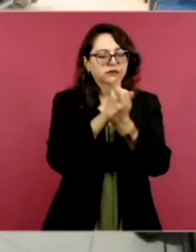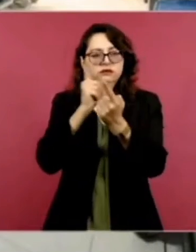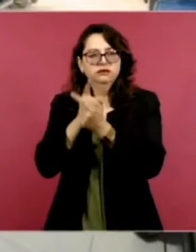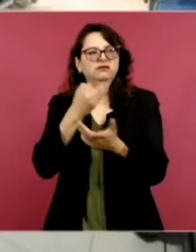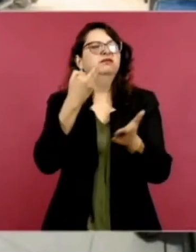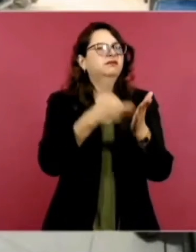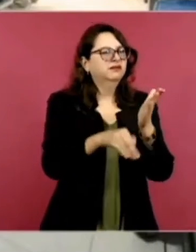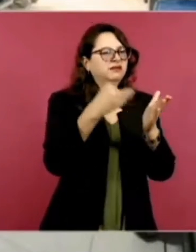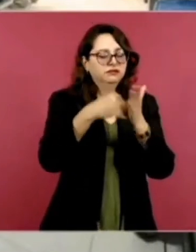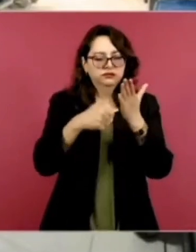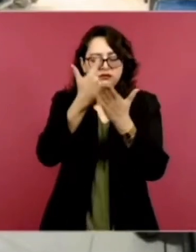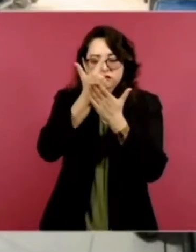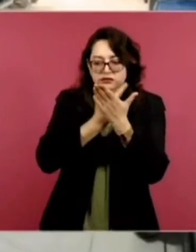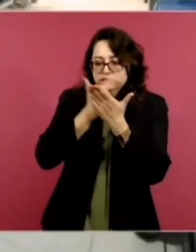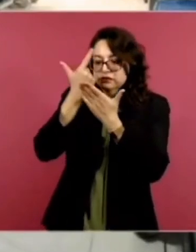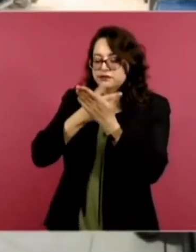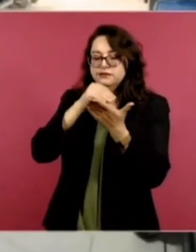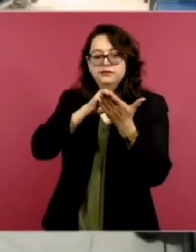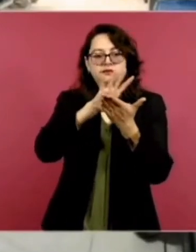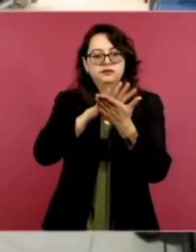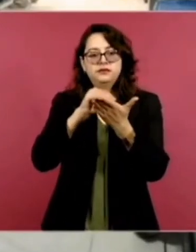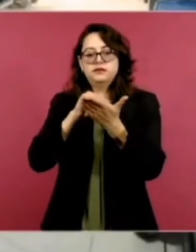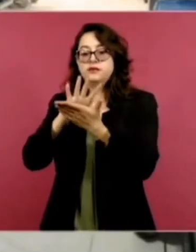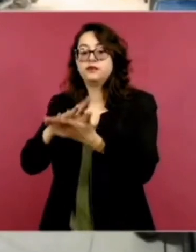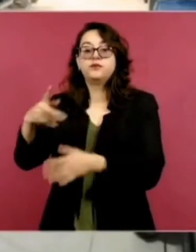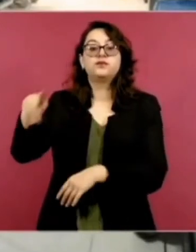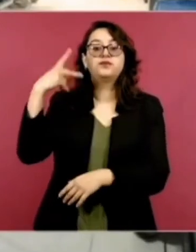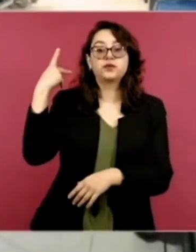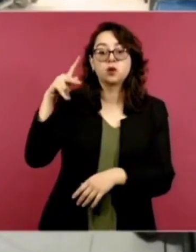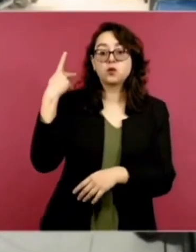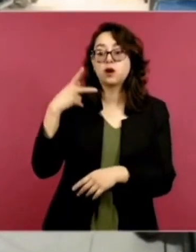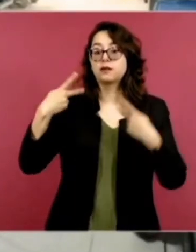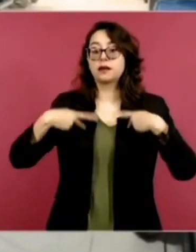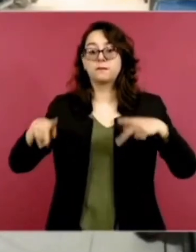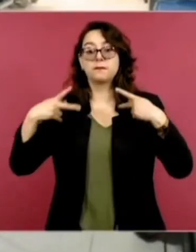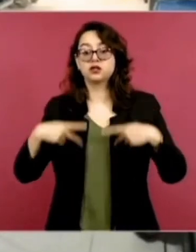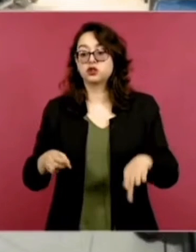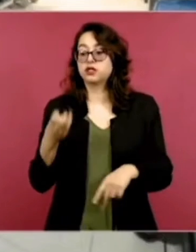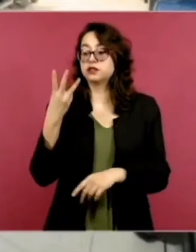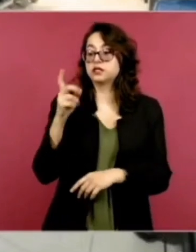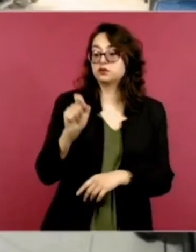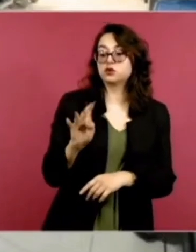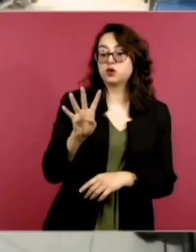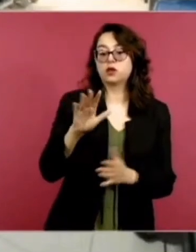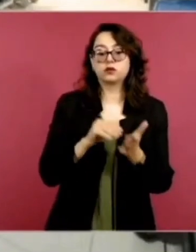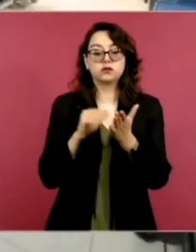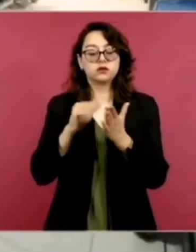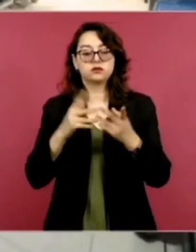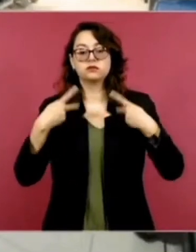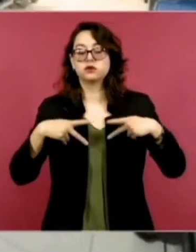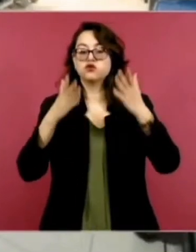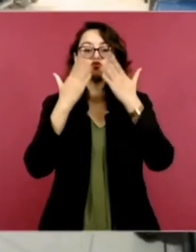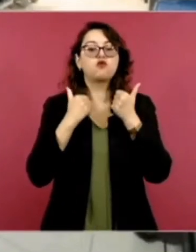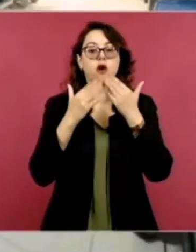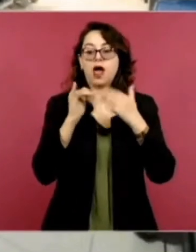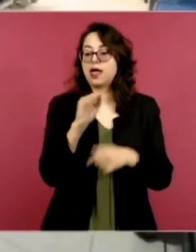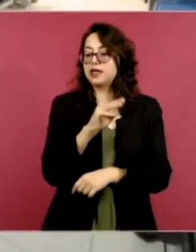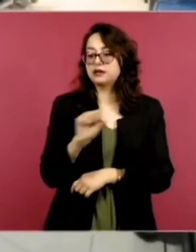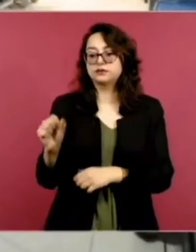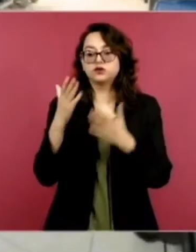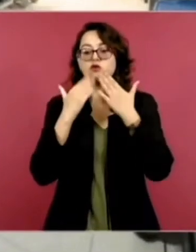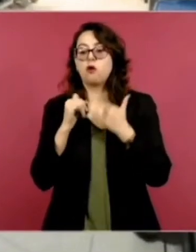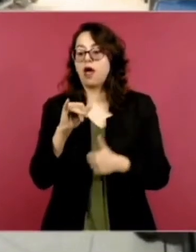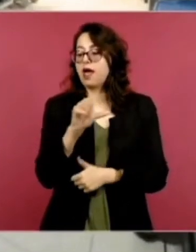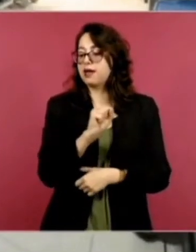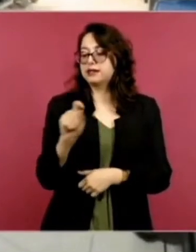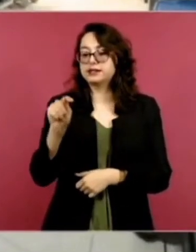necesidades. La población sin seguridad social de Puebla es de 3.4 millones de personas. Se han integrado ya todas las mesas y